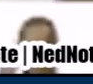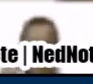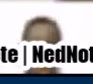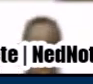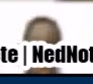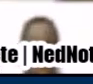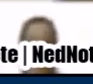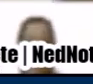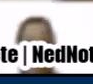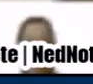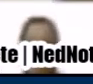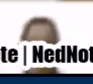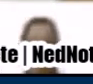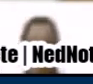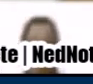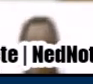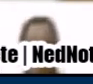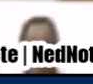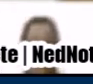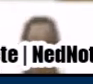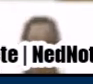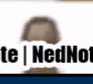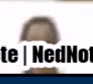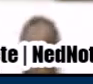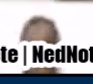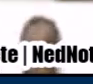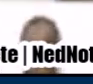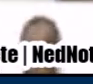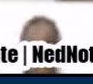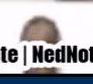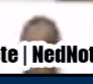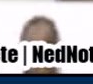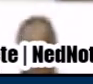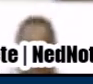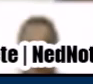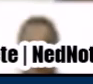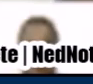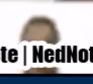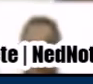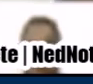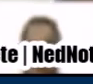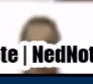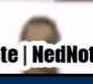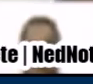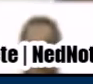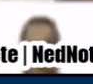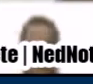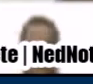enarbolado. Nadie va a participar en una farsa. Por el contrario, vamos a luchar juntos